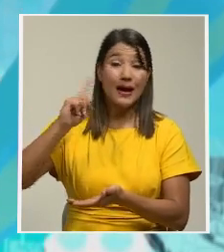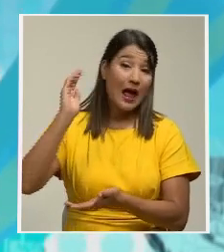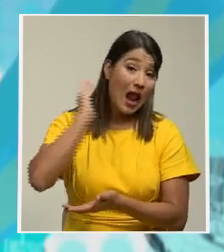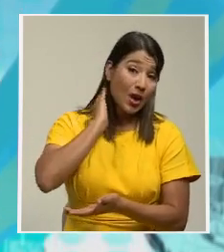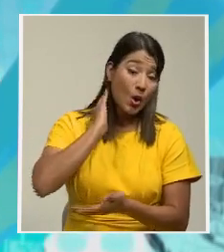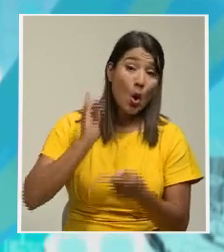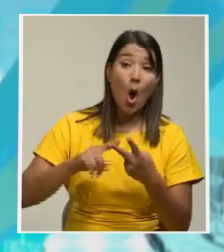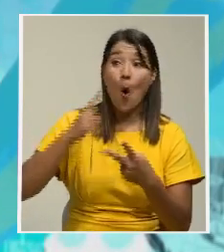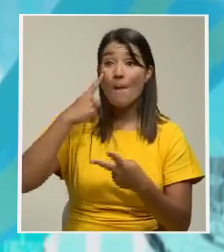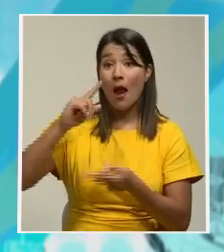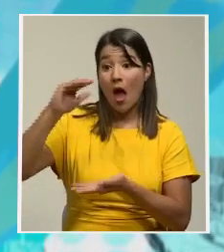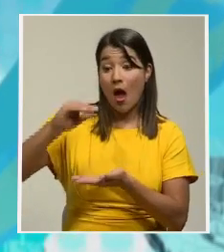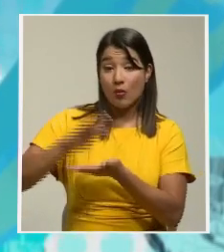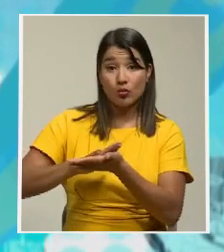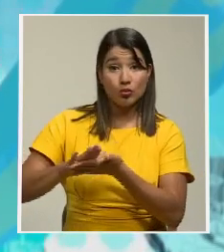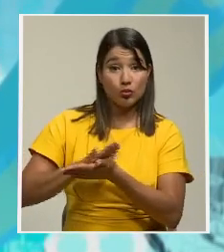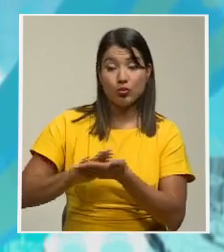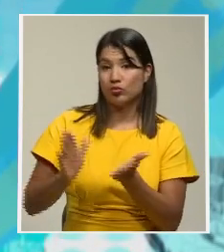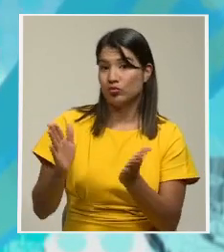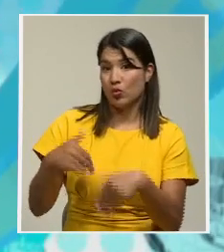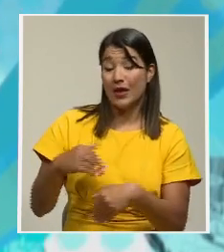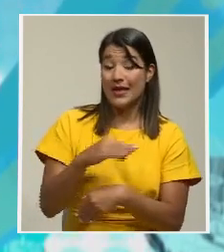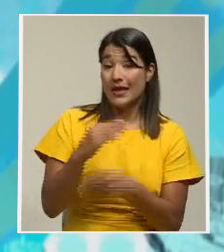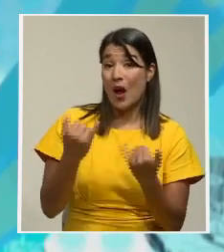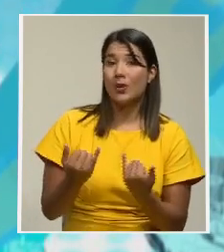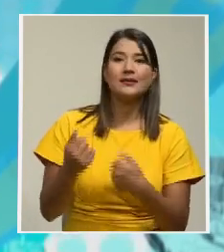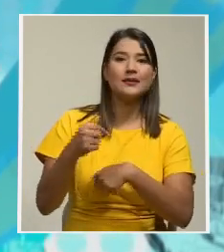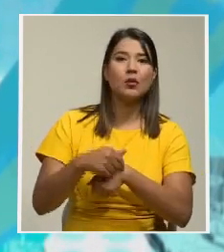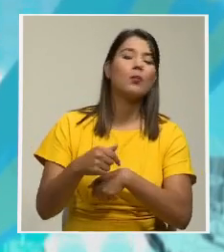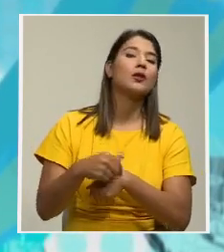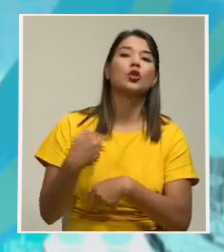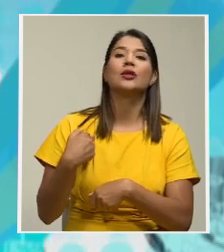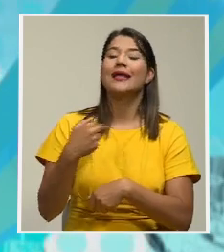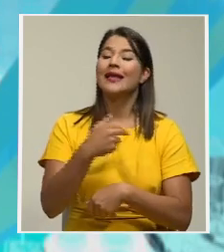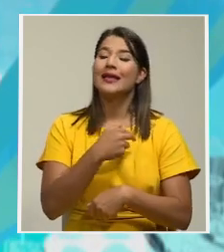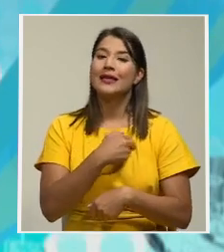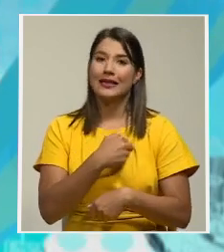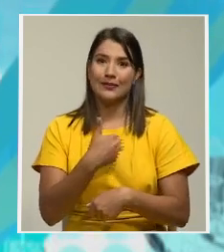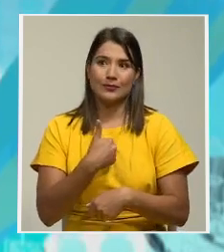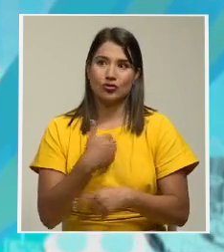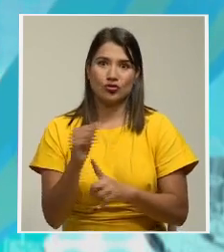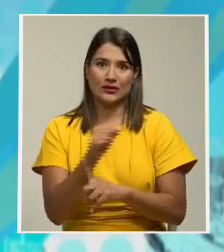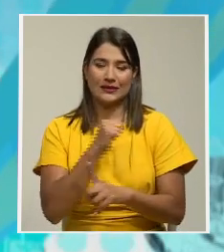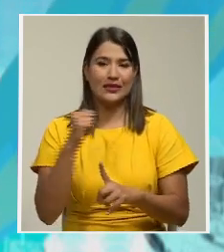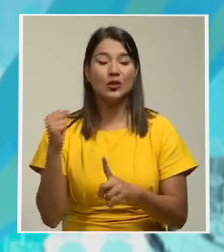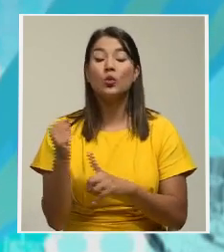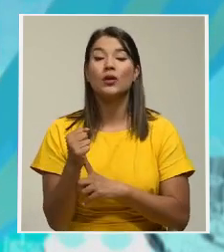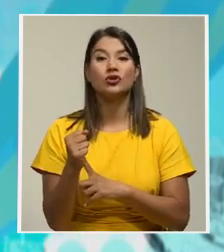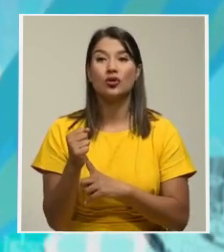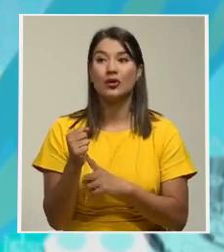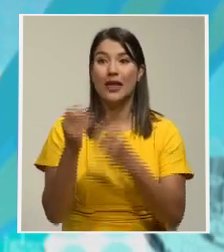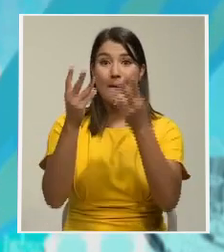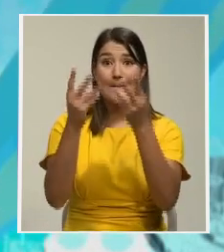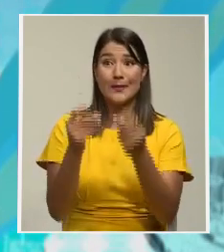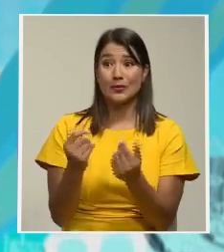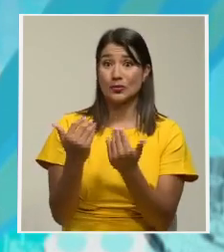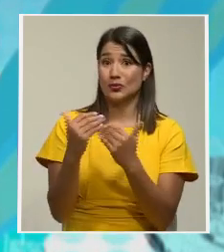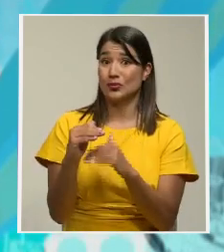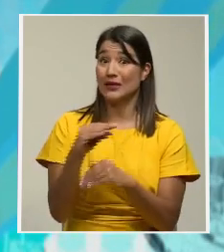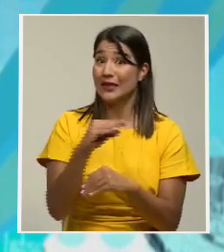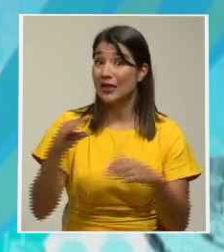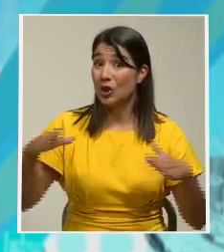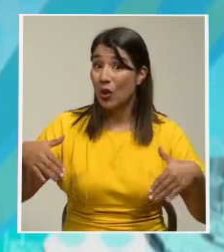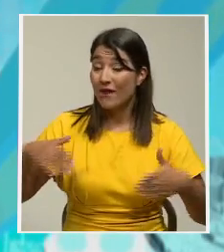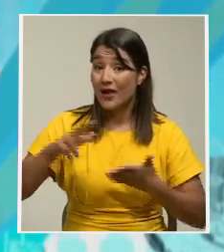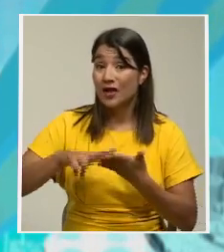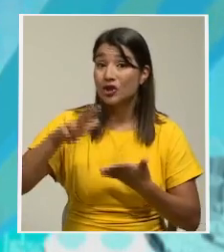para el lavado de manos, y en este momento estamos pasando por la situación en que nuestro presupuesto ajustado, que no ha sido aprobado, pero